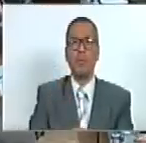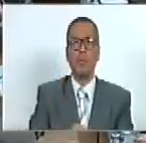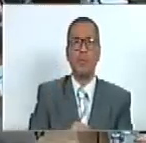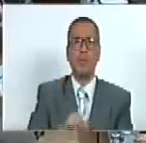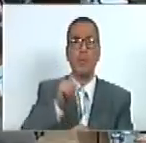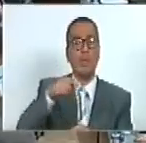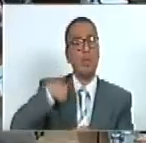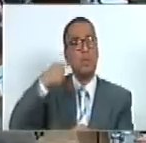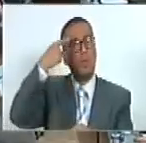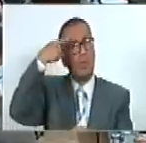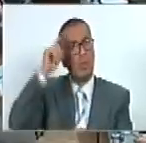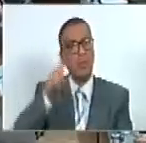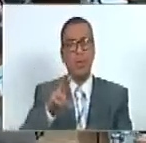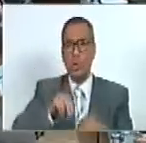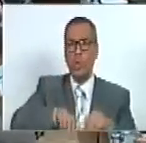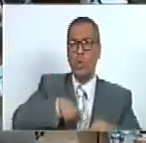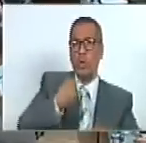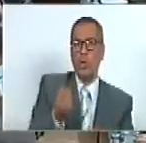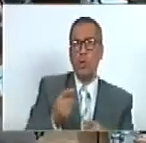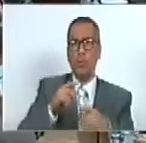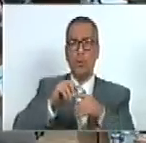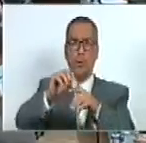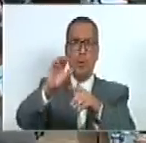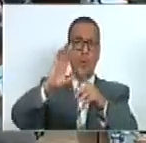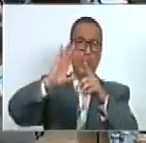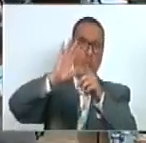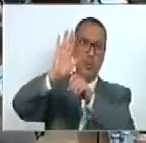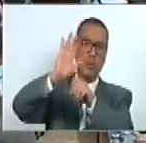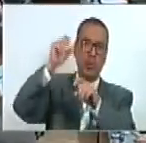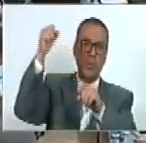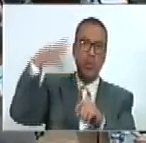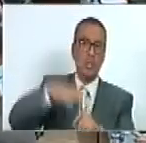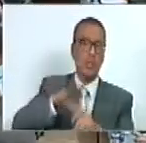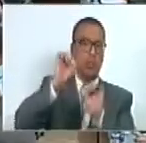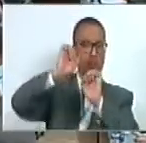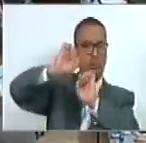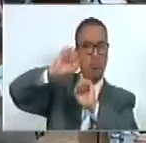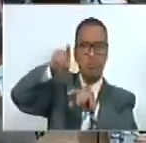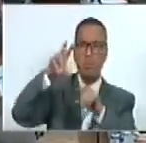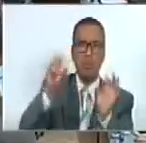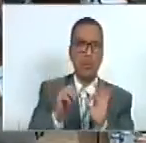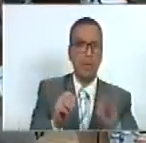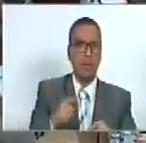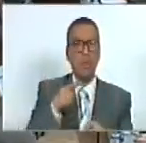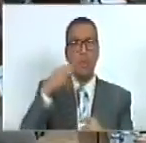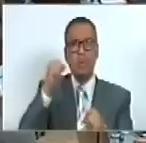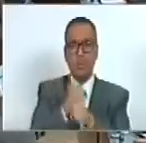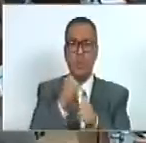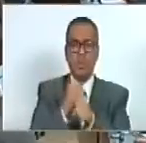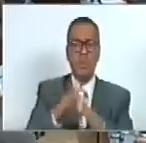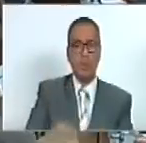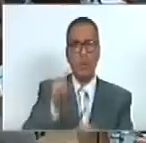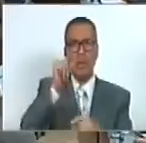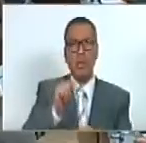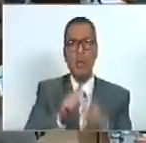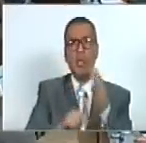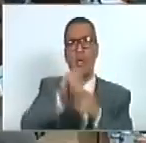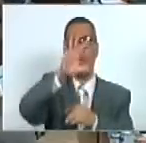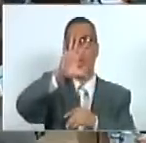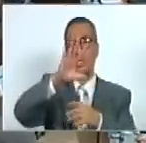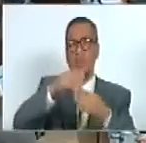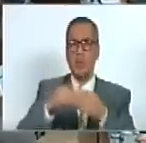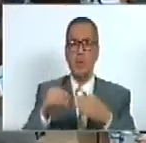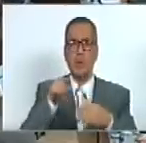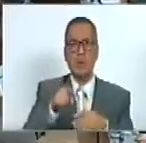Pero sin embargo, no podemos tapar el sol con un dedo. Hoy los trabajadores tienen un salario mínimo de